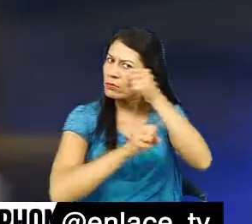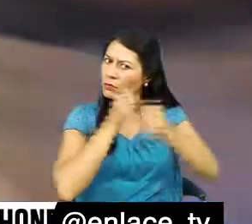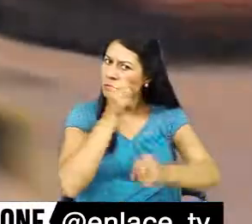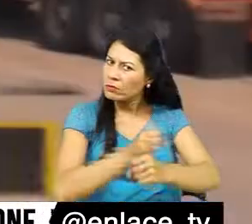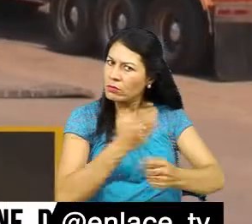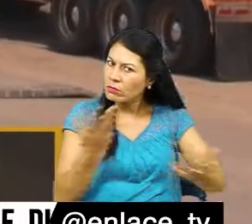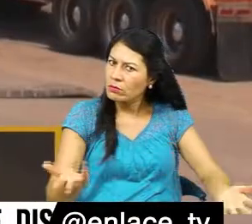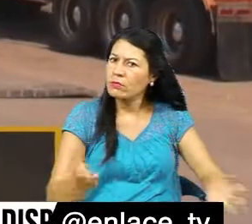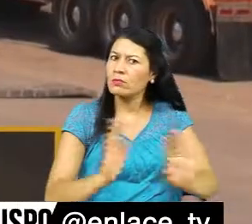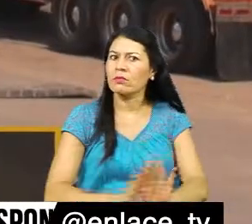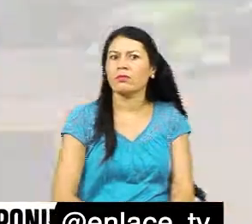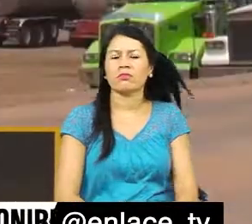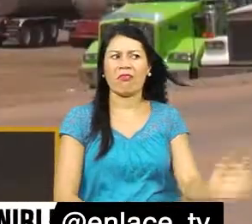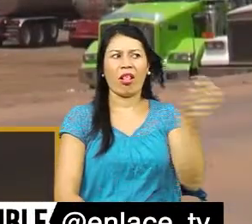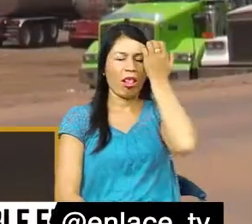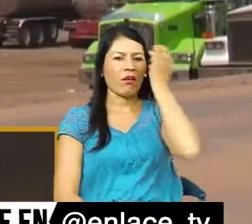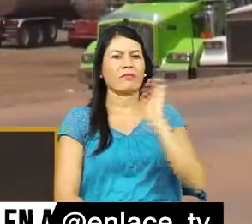60 años.